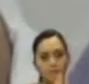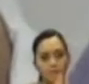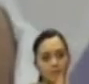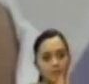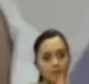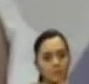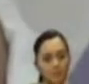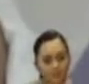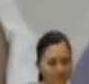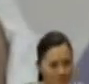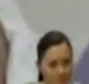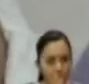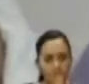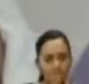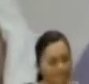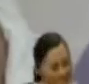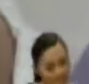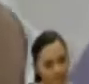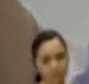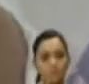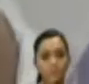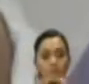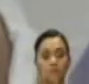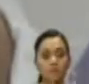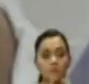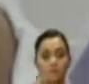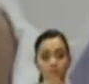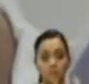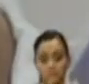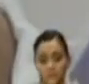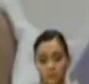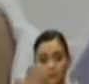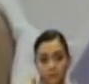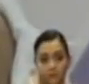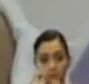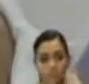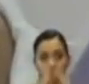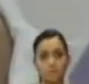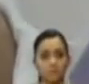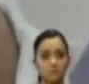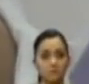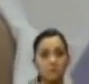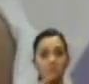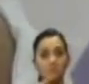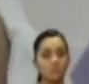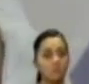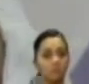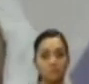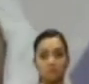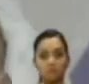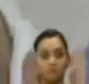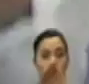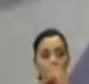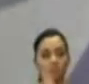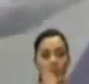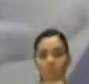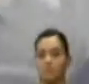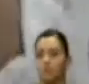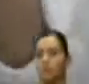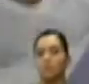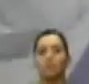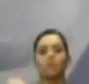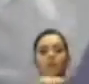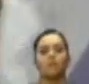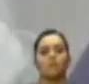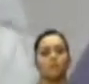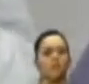tanto rumor irresponsable. En abril, con el rumor de feriado bancario, creo que fue, ¿no? O que salíamos de la dolarización,